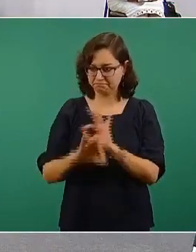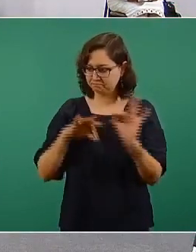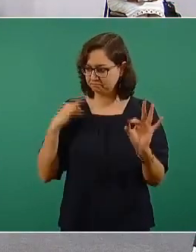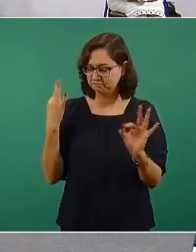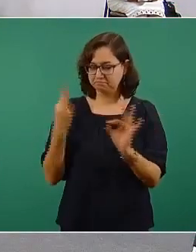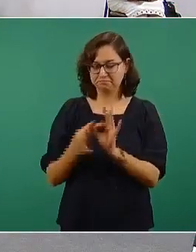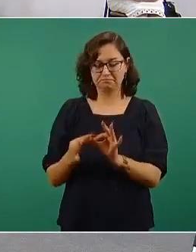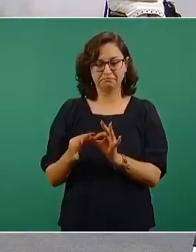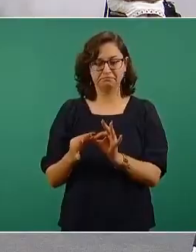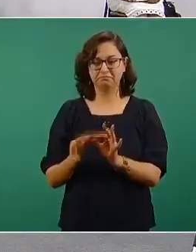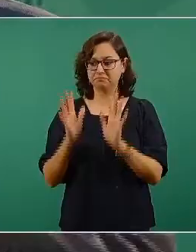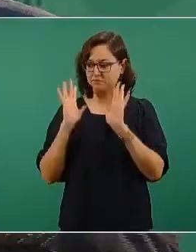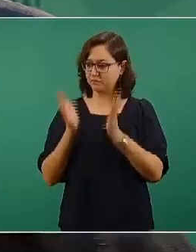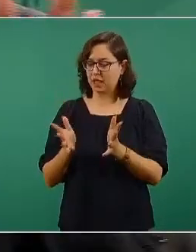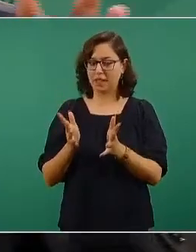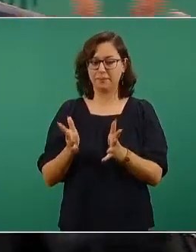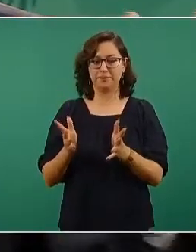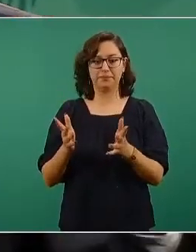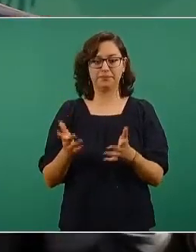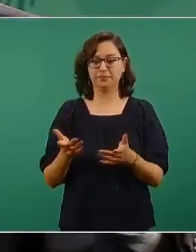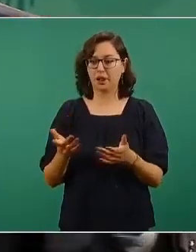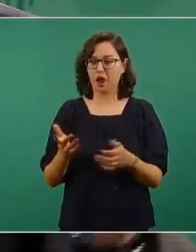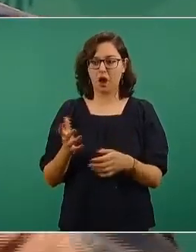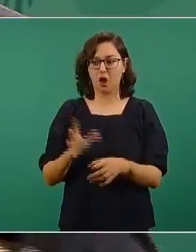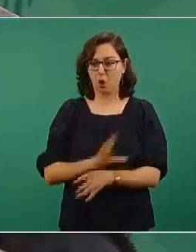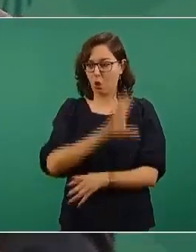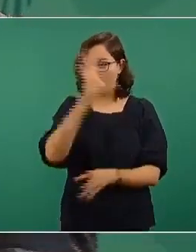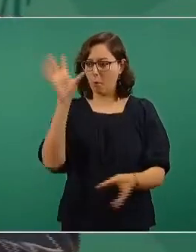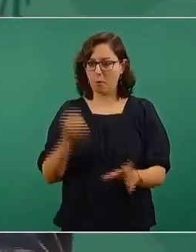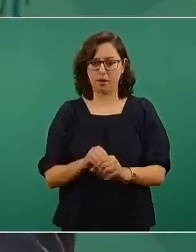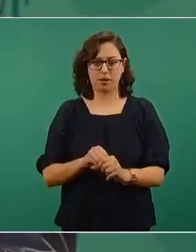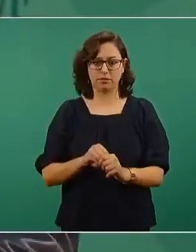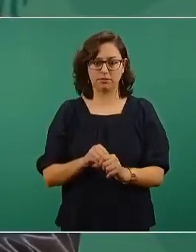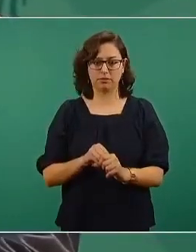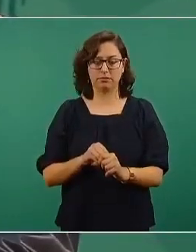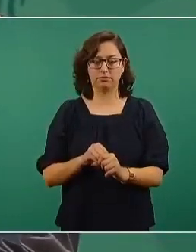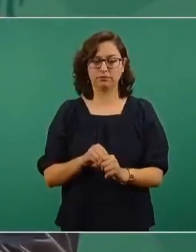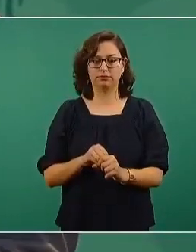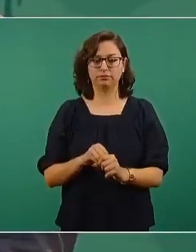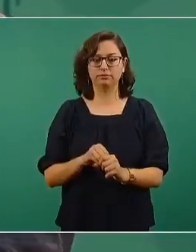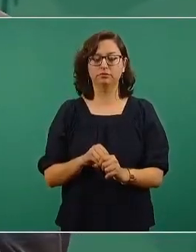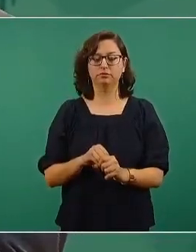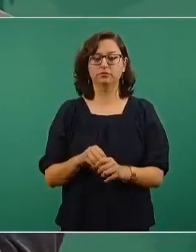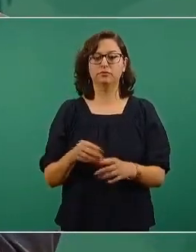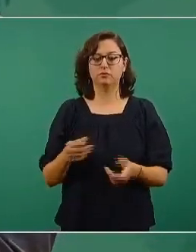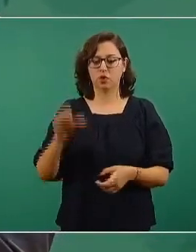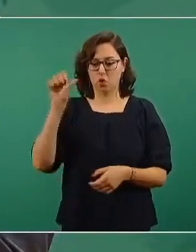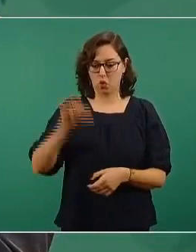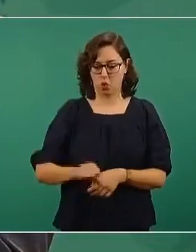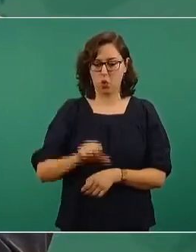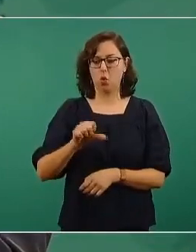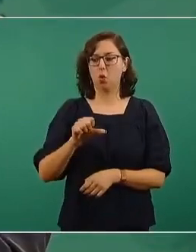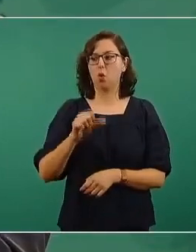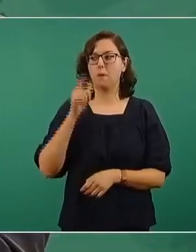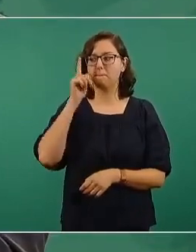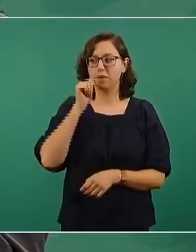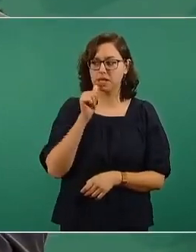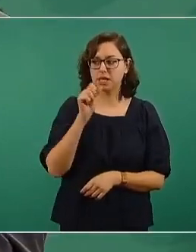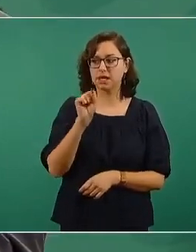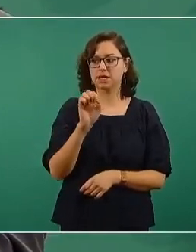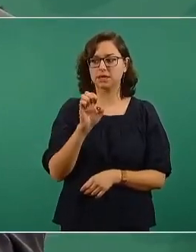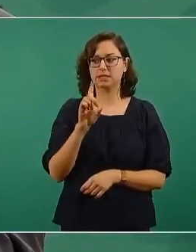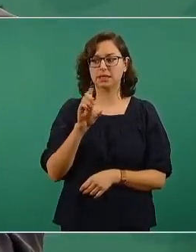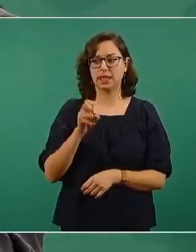terminamos de tener todas las vacunas que la Secretaría de la Defensa hoy y mañana